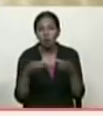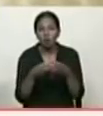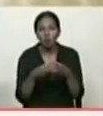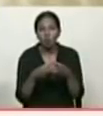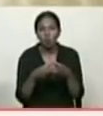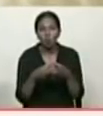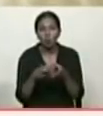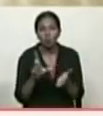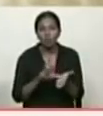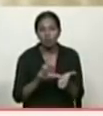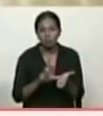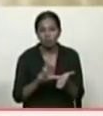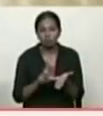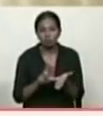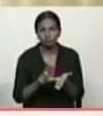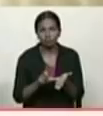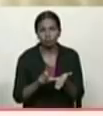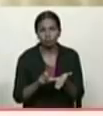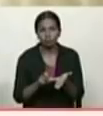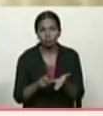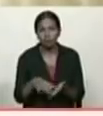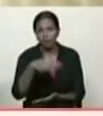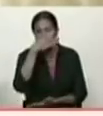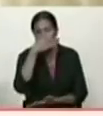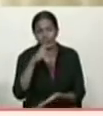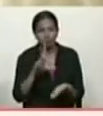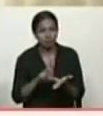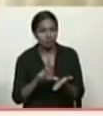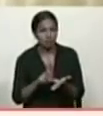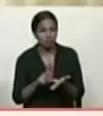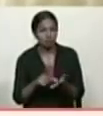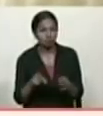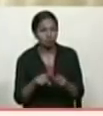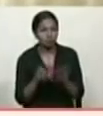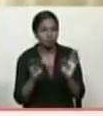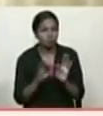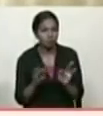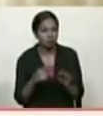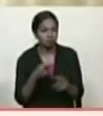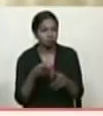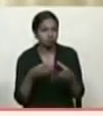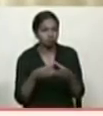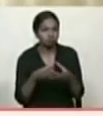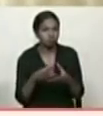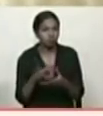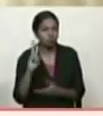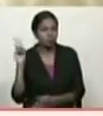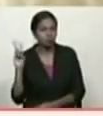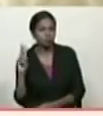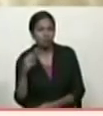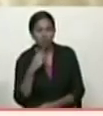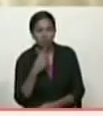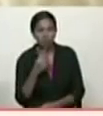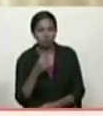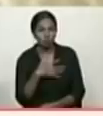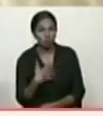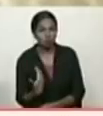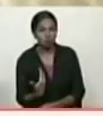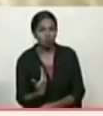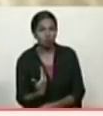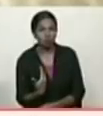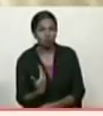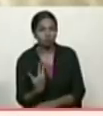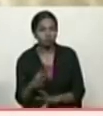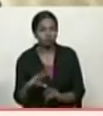del autodenominado Grupo de Lima, que se han cartelizado contra Venezuela, dicen descartar o no querer una